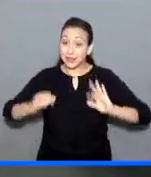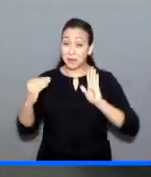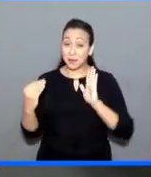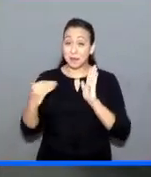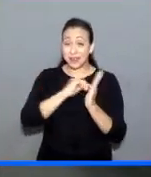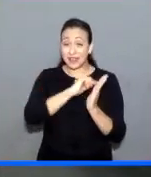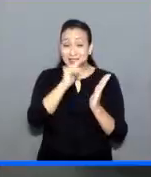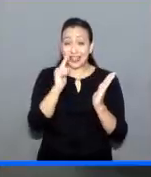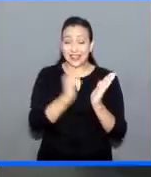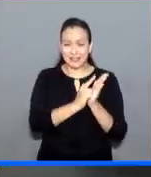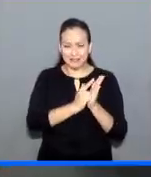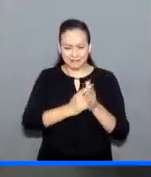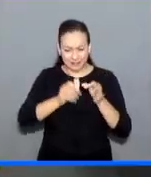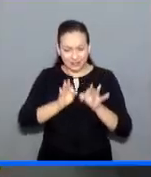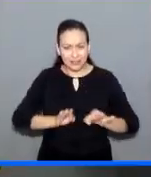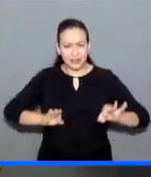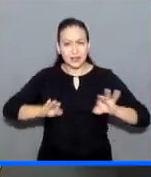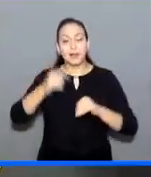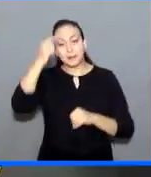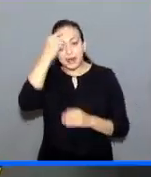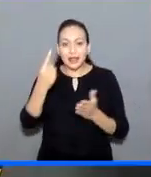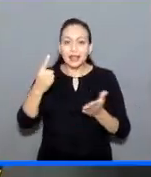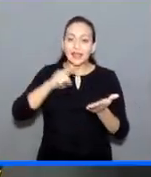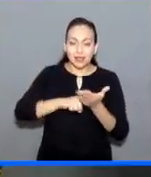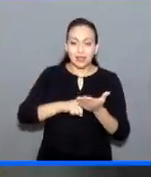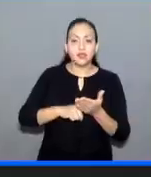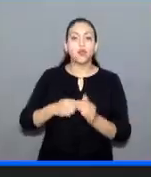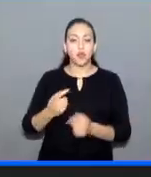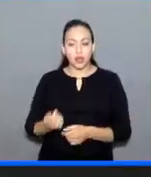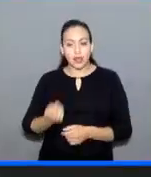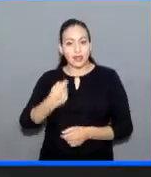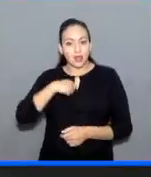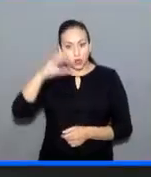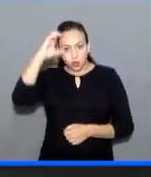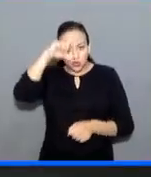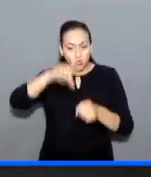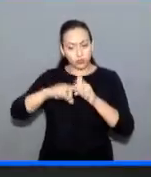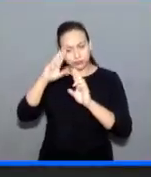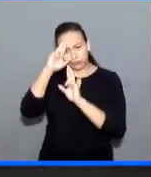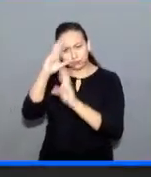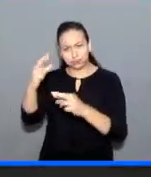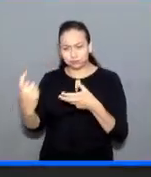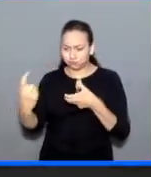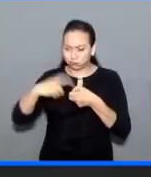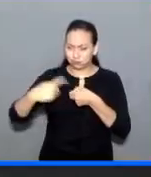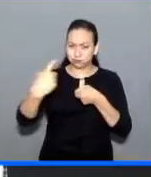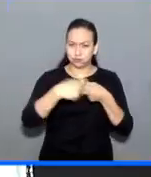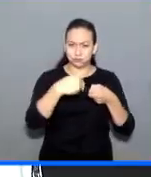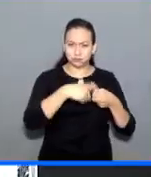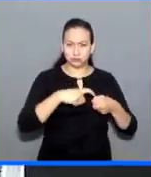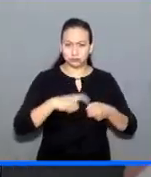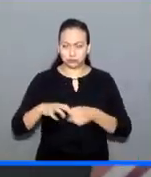México integrado por múltiples identidades culturales. Tenemos